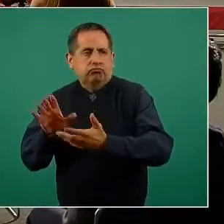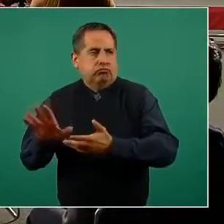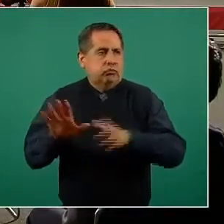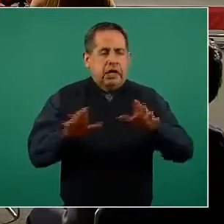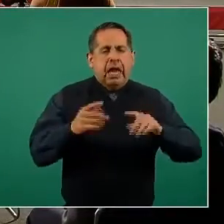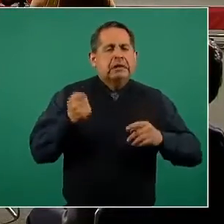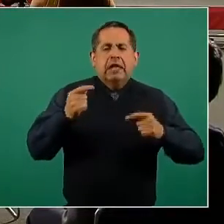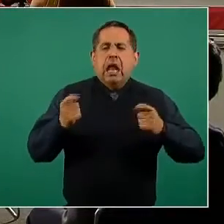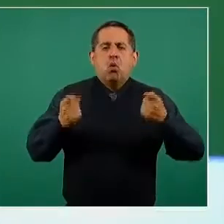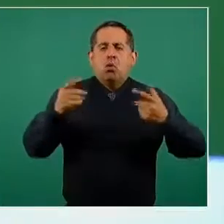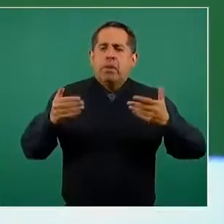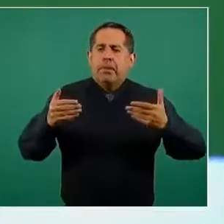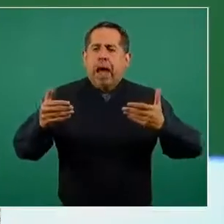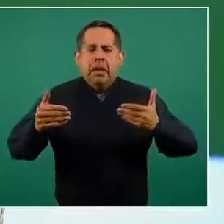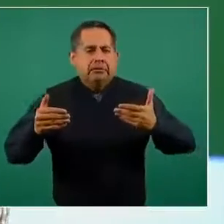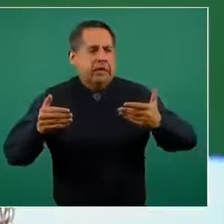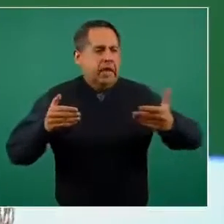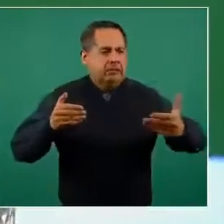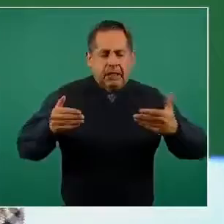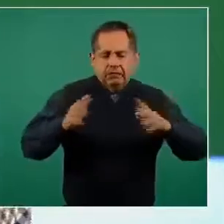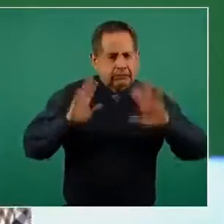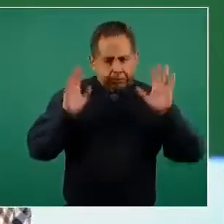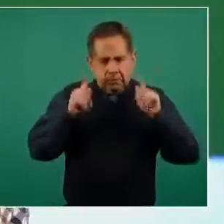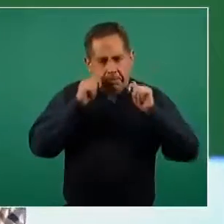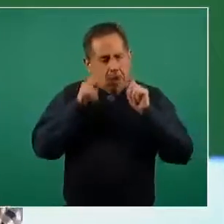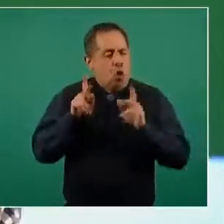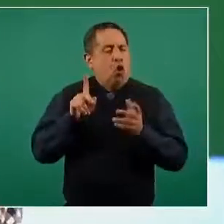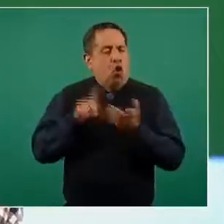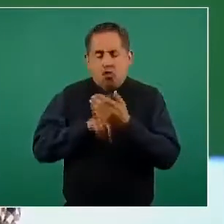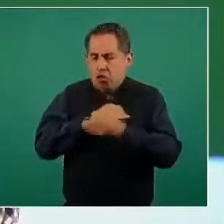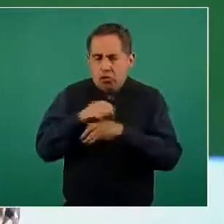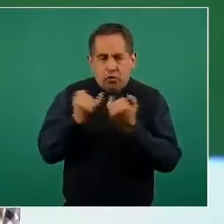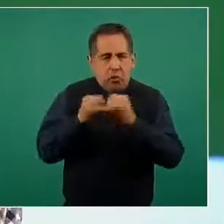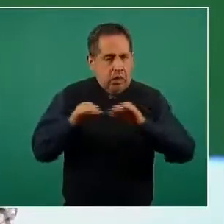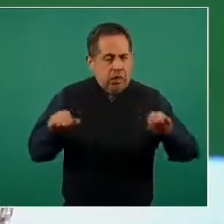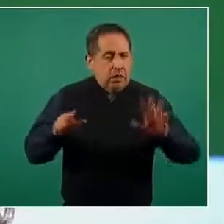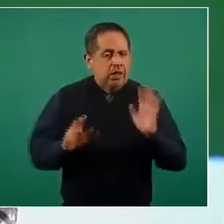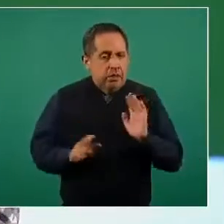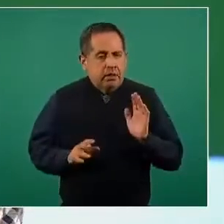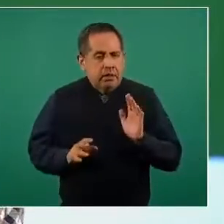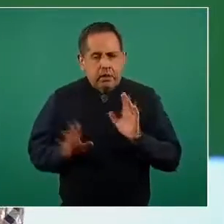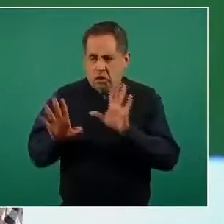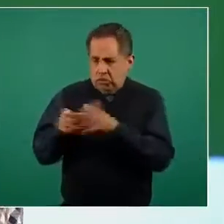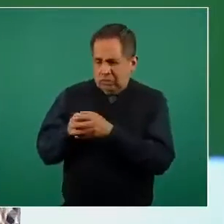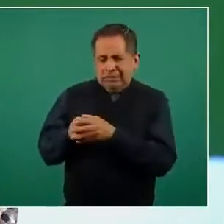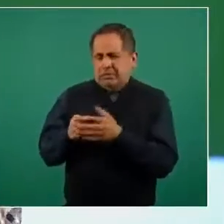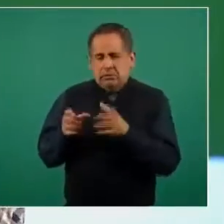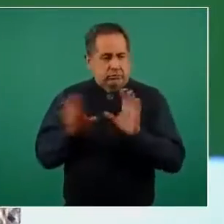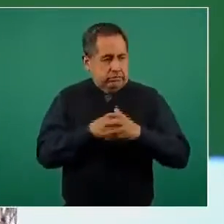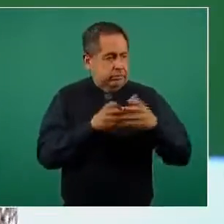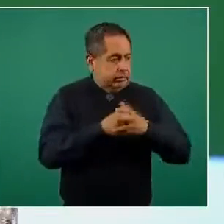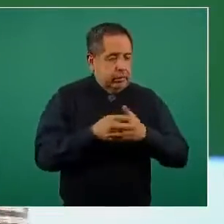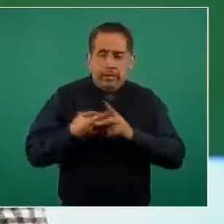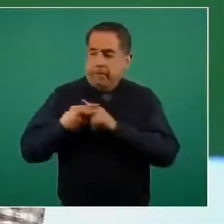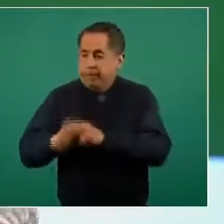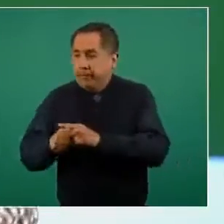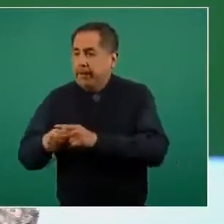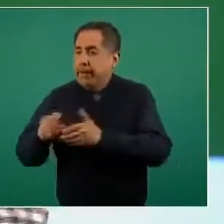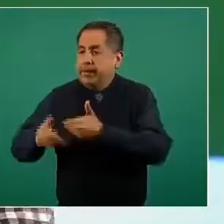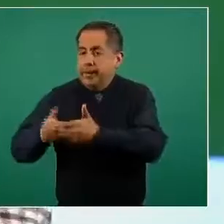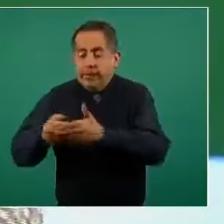desfase en el calendario específico al que le llega a una respecto a la otra, pero con pequeñas diferencias. En general,